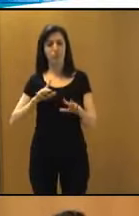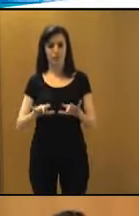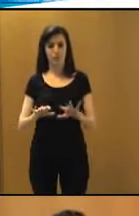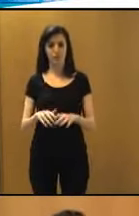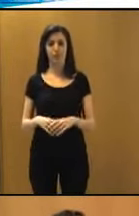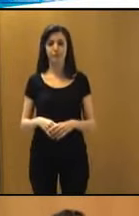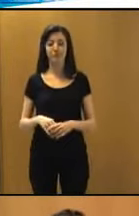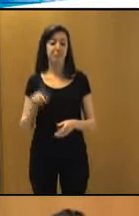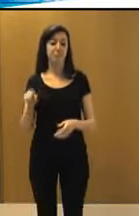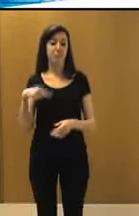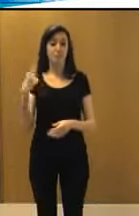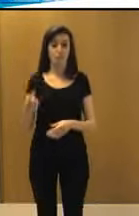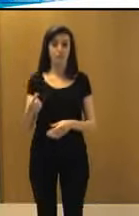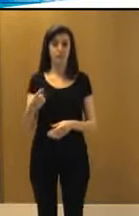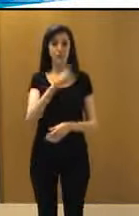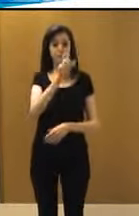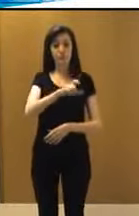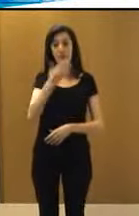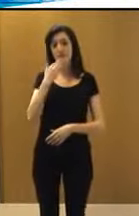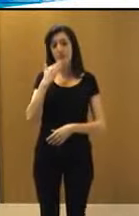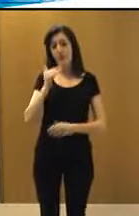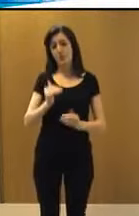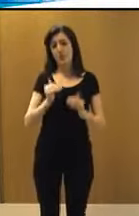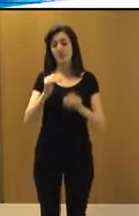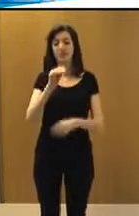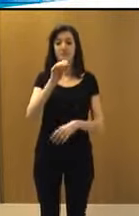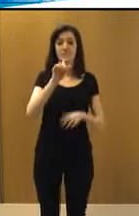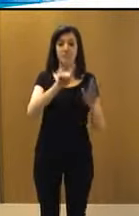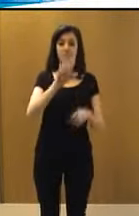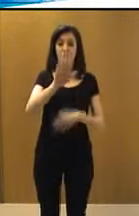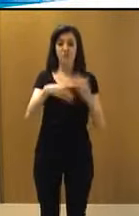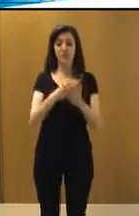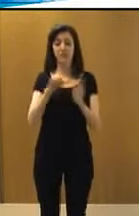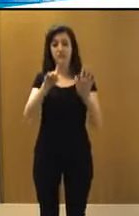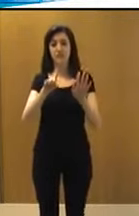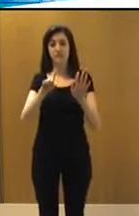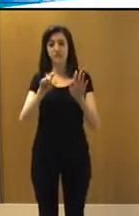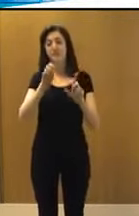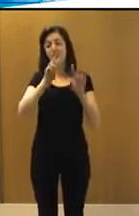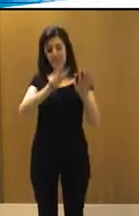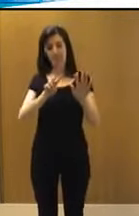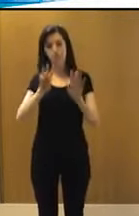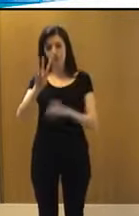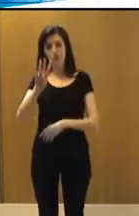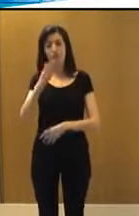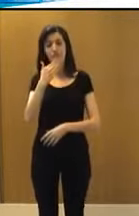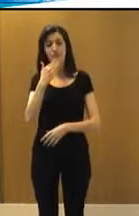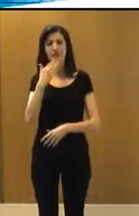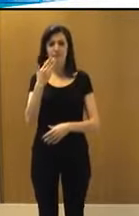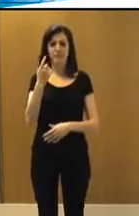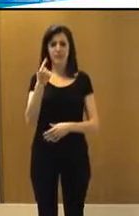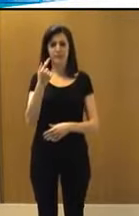Y luego, pues con población con un poco más de edad, 65 a 74 años, vemos que